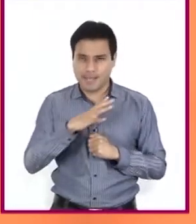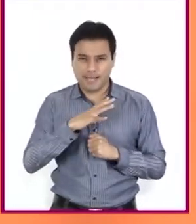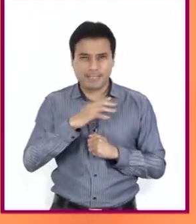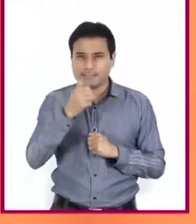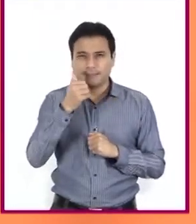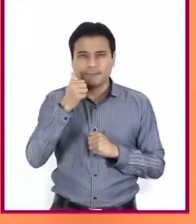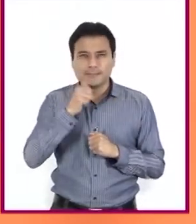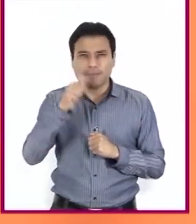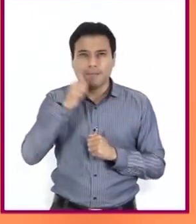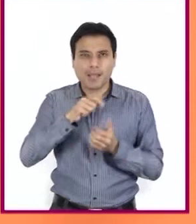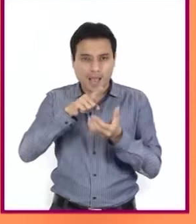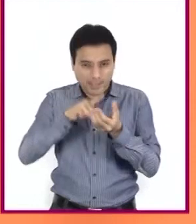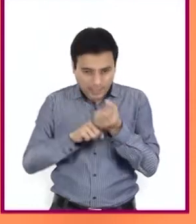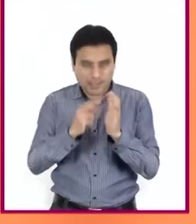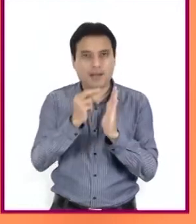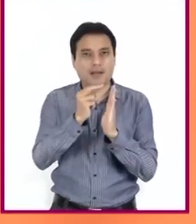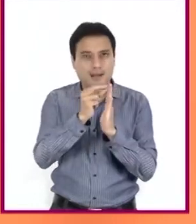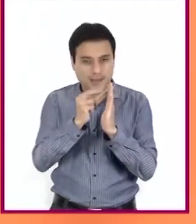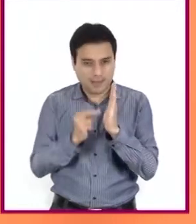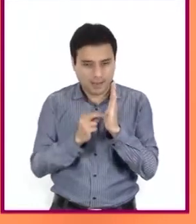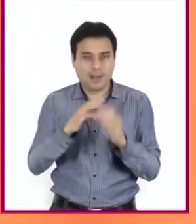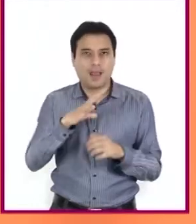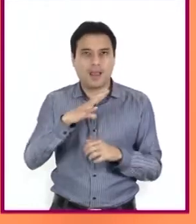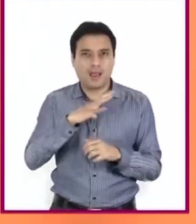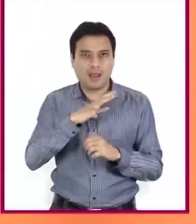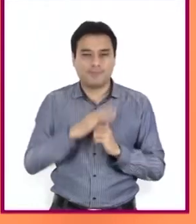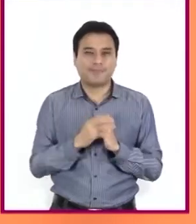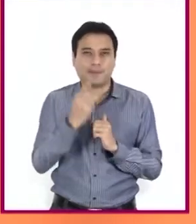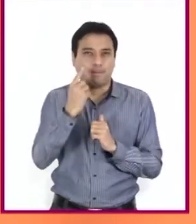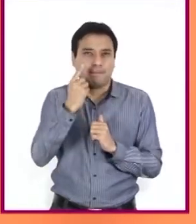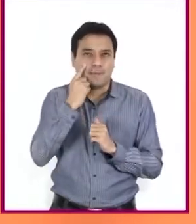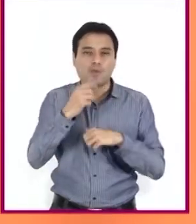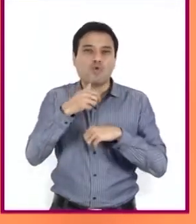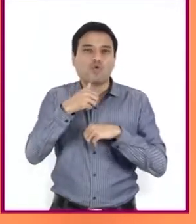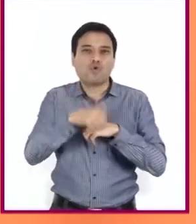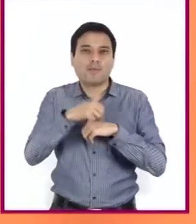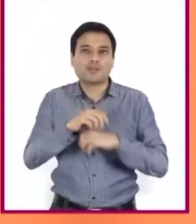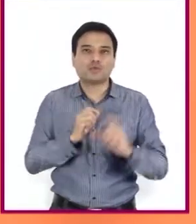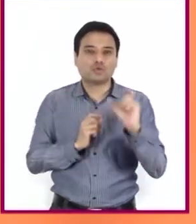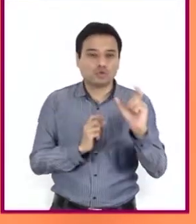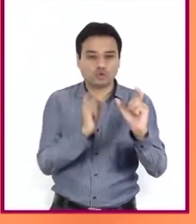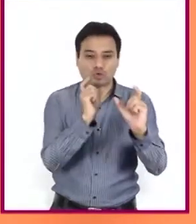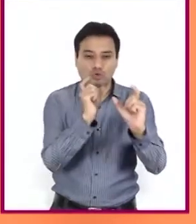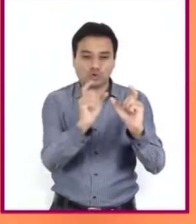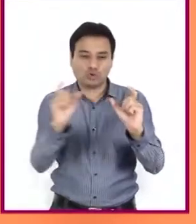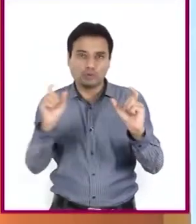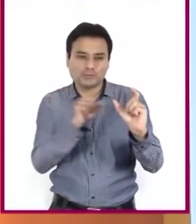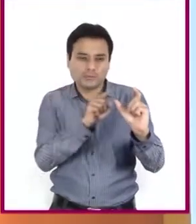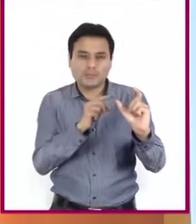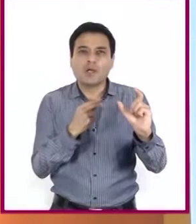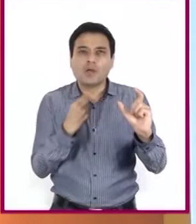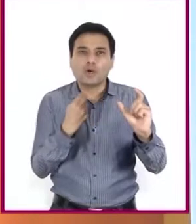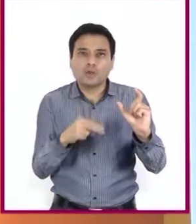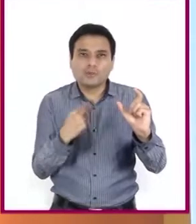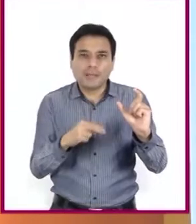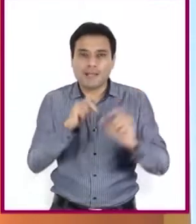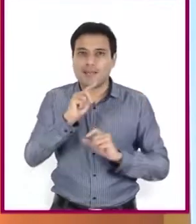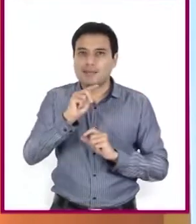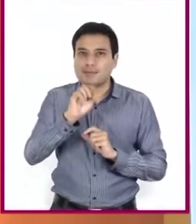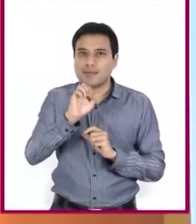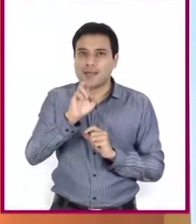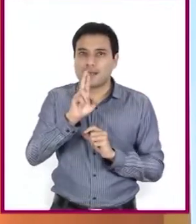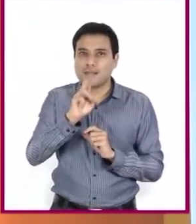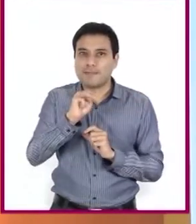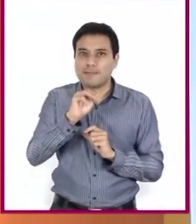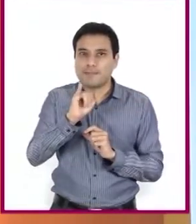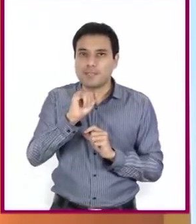matemática definida. Los números de la sucesión reciben el nombre de términos. Maestra Isabel,